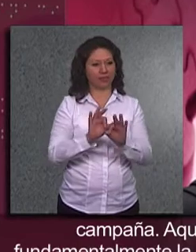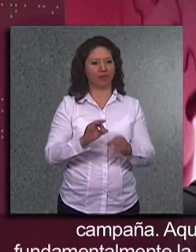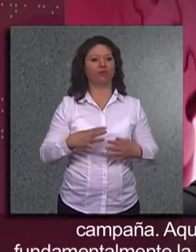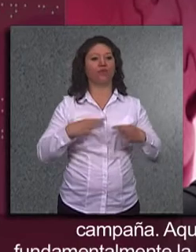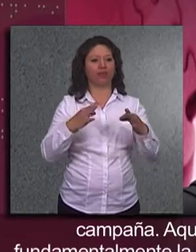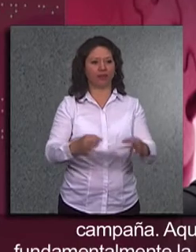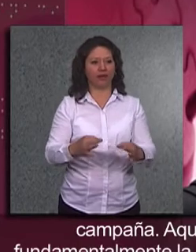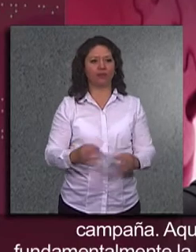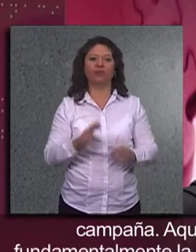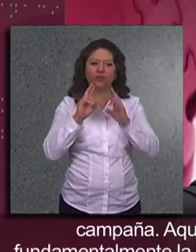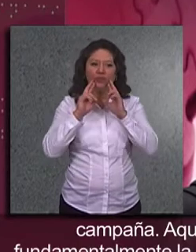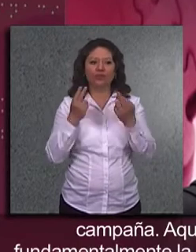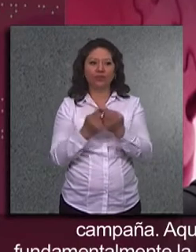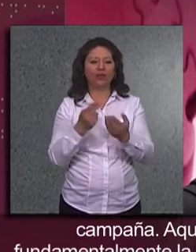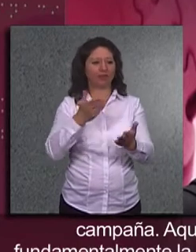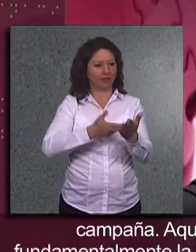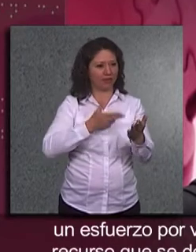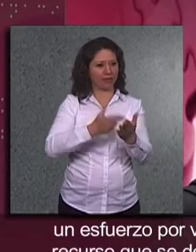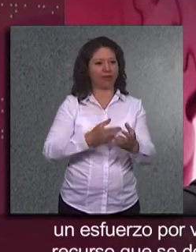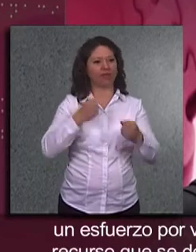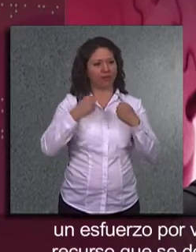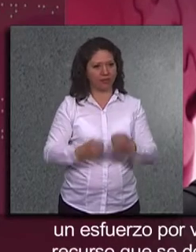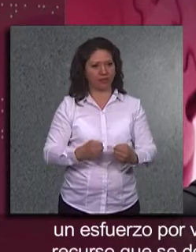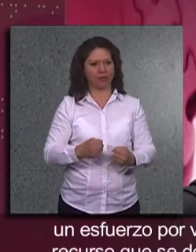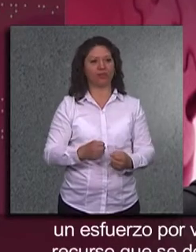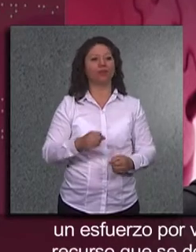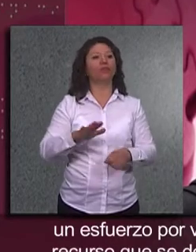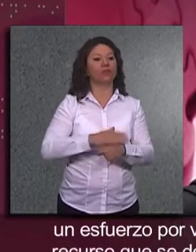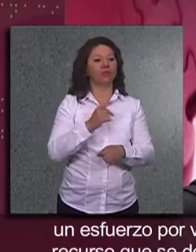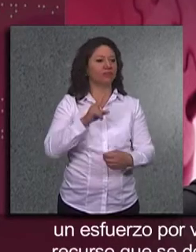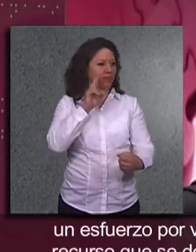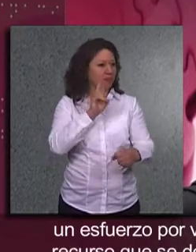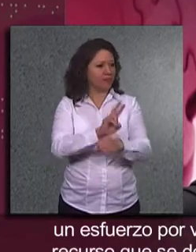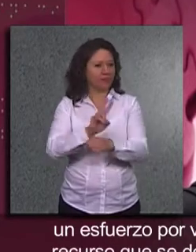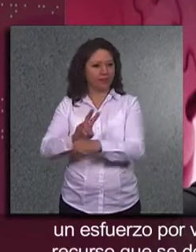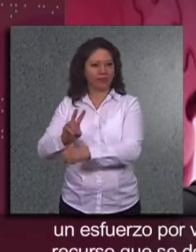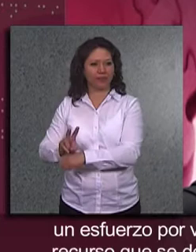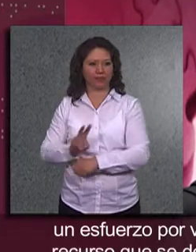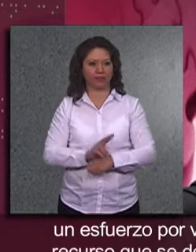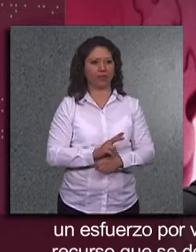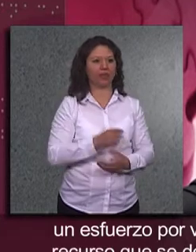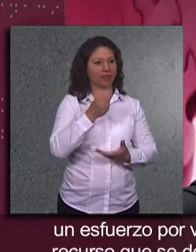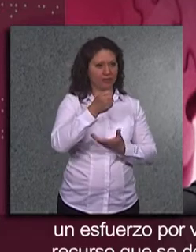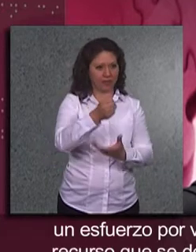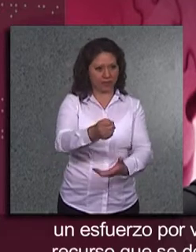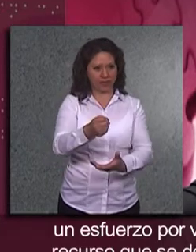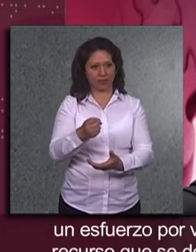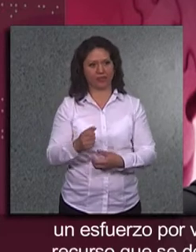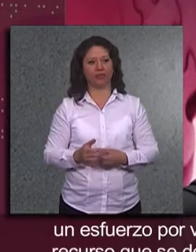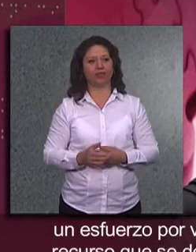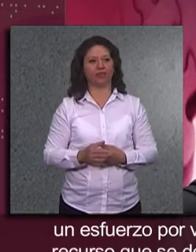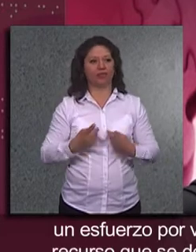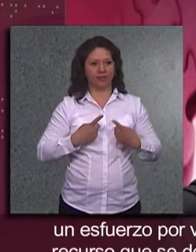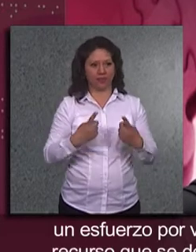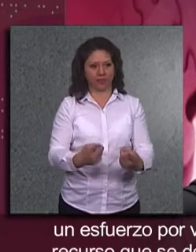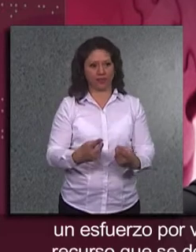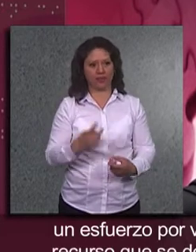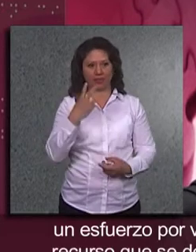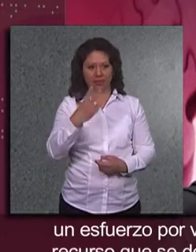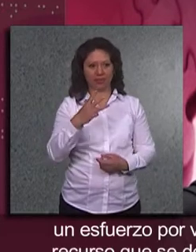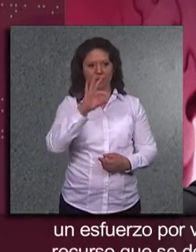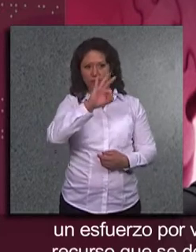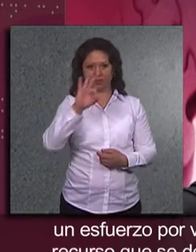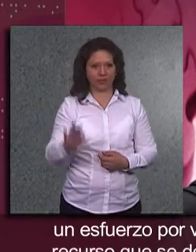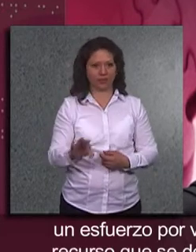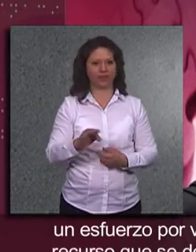fundamentalmente la unidad técnica ha hecho un esfuerzo por vigilar no solamente el recurso que se destina